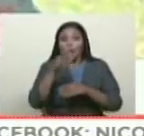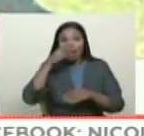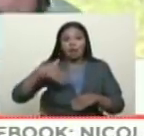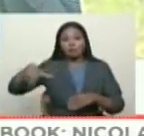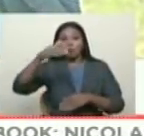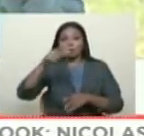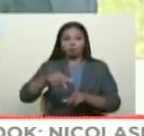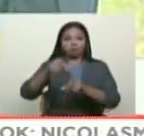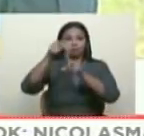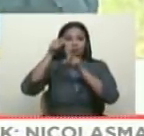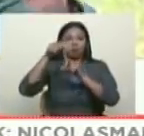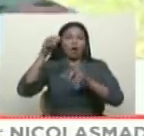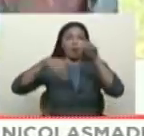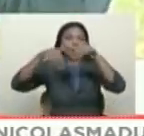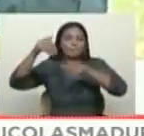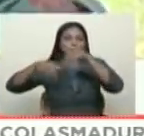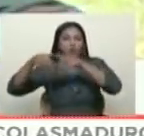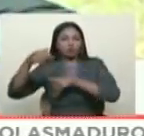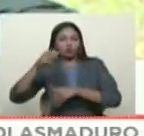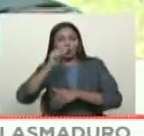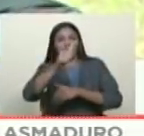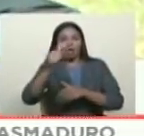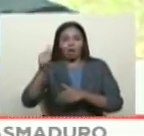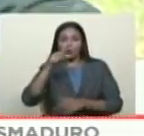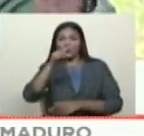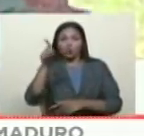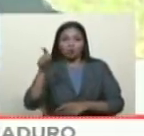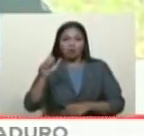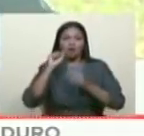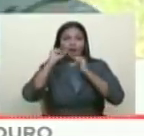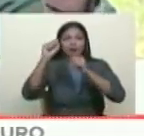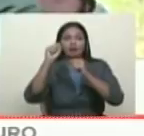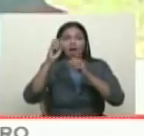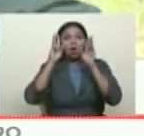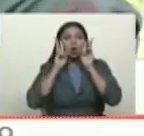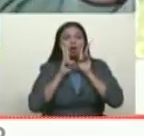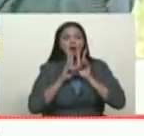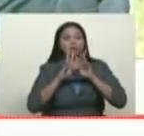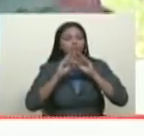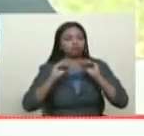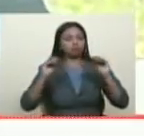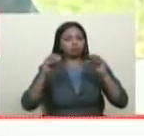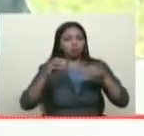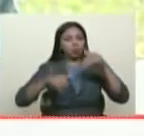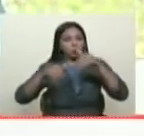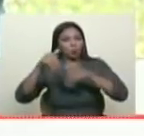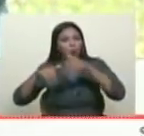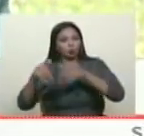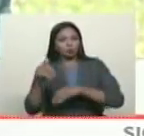compadre. Voto a voto, ganaron en limpias y transparentes elecciones. Son el